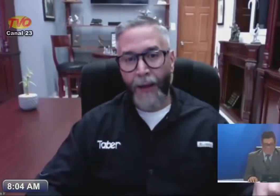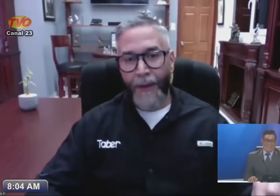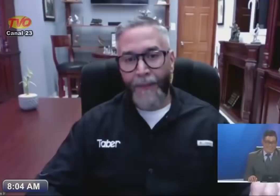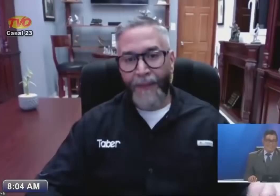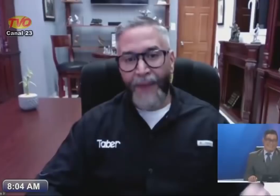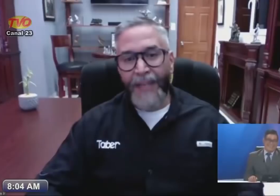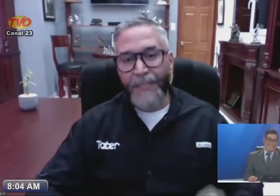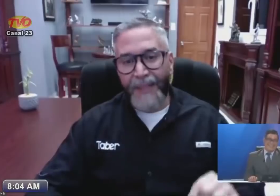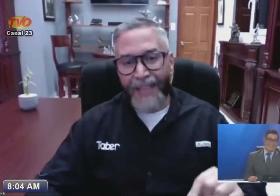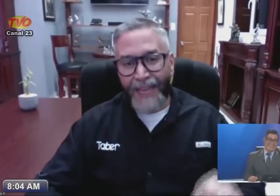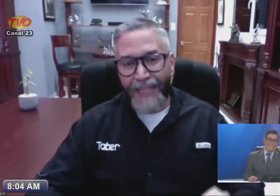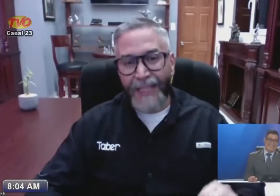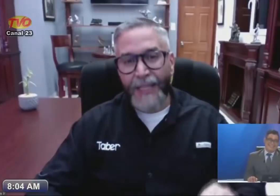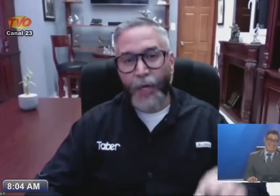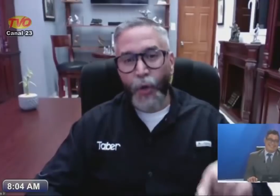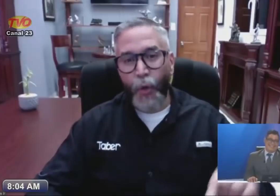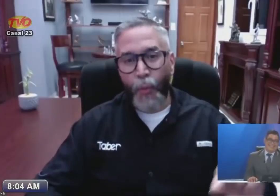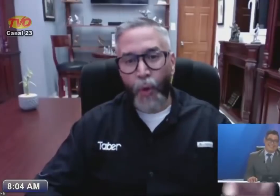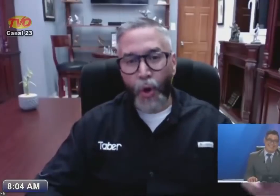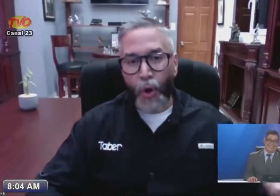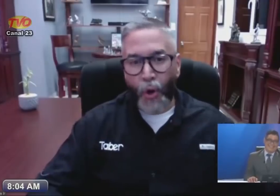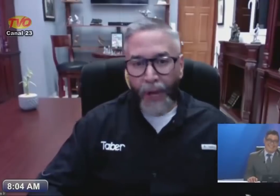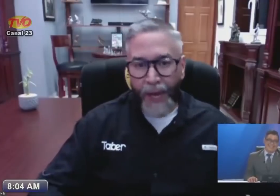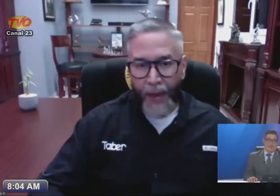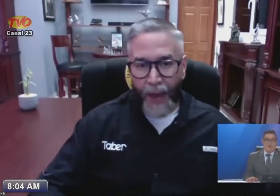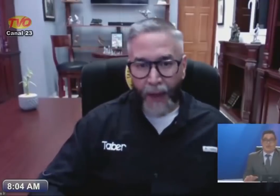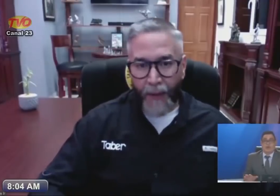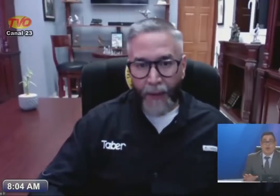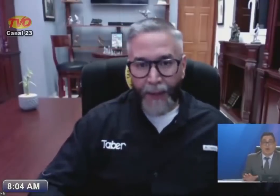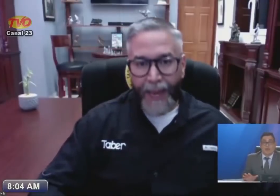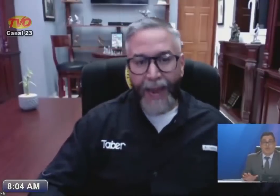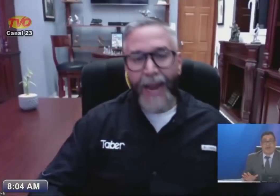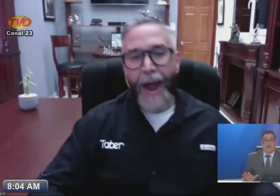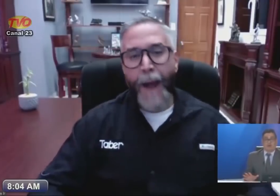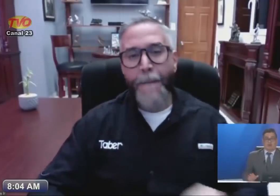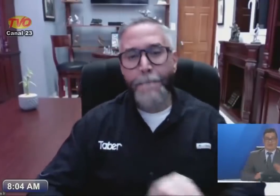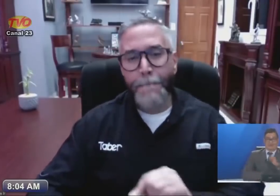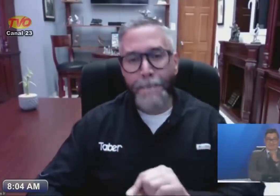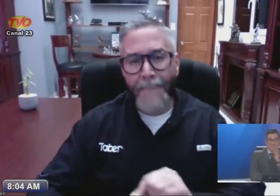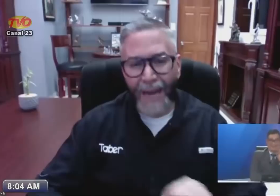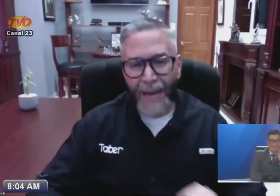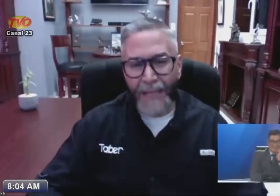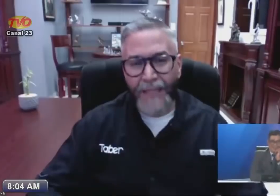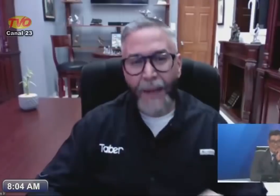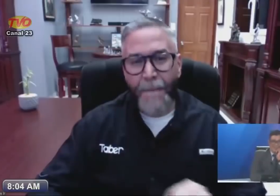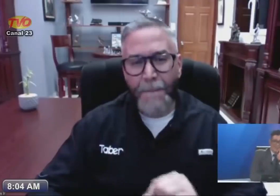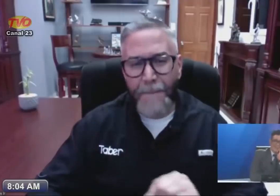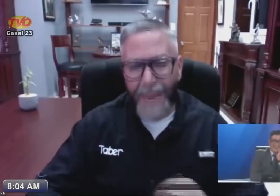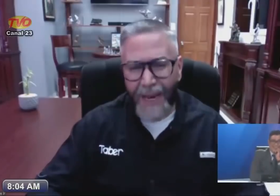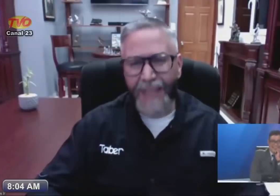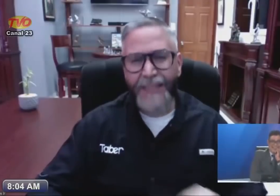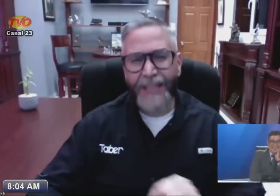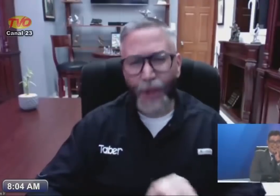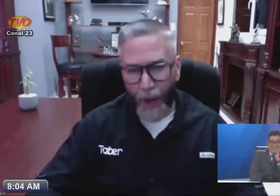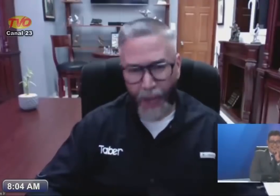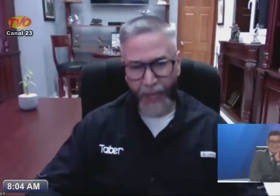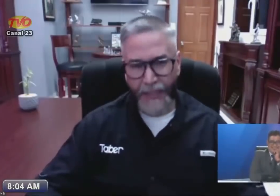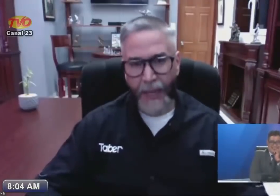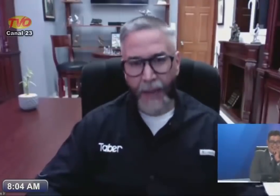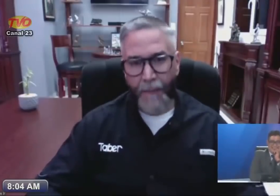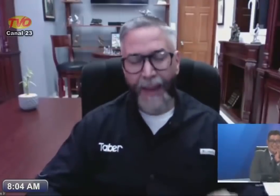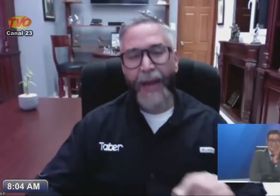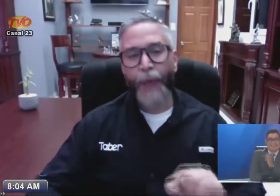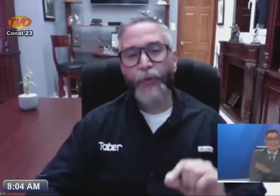y hay especialistas en rumorología sobre todo de venezolanos miles y miles de dólares